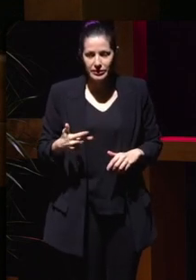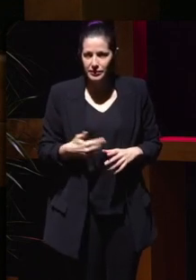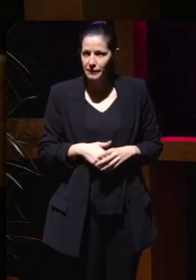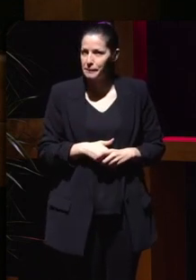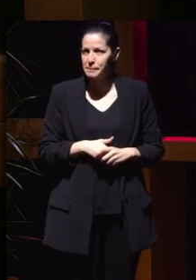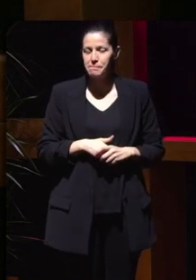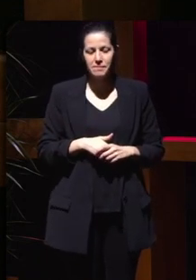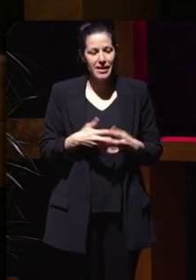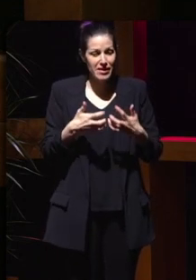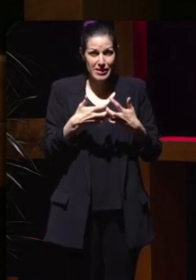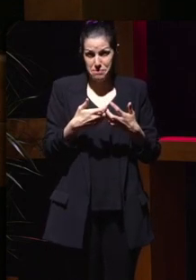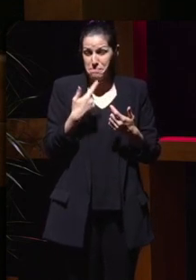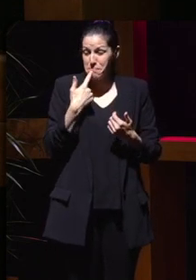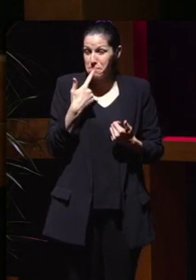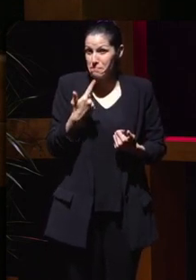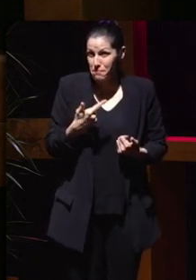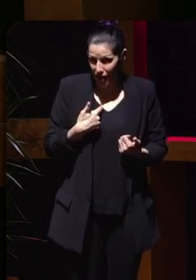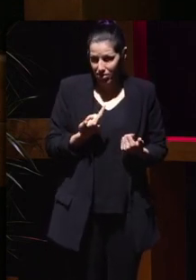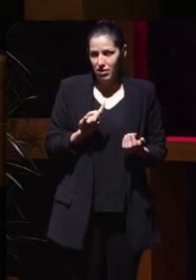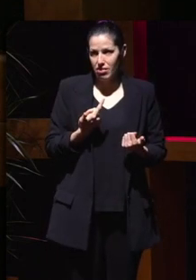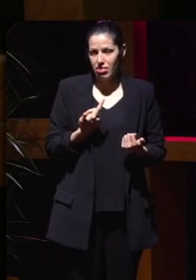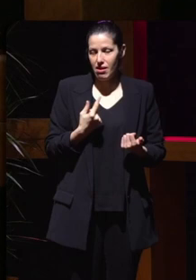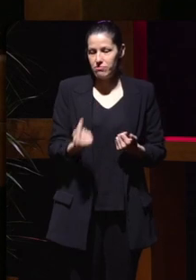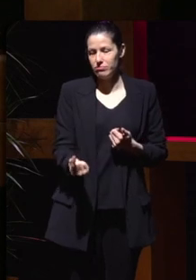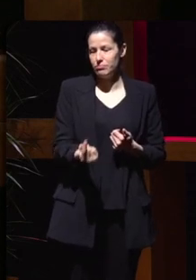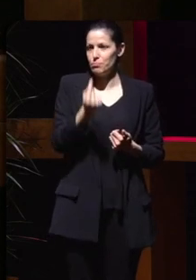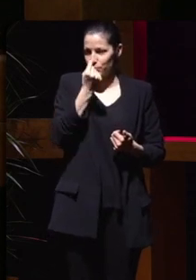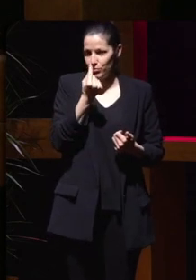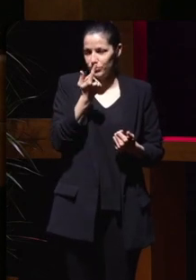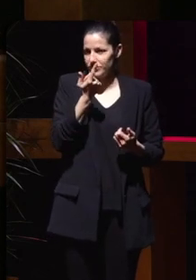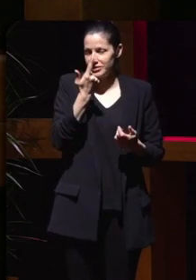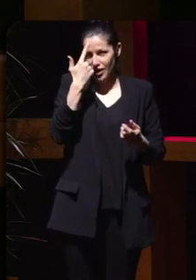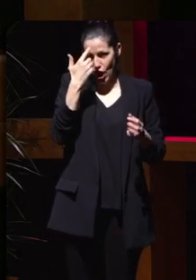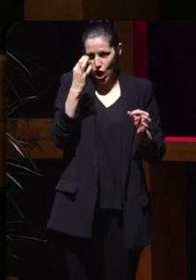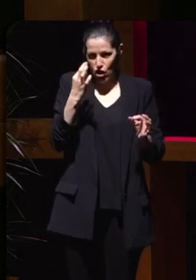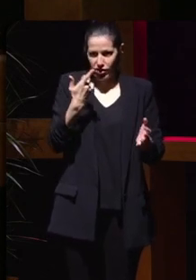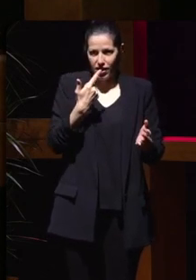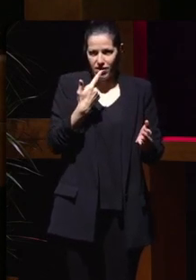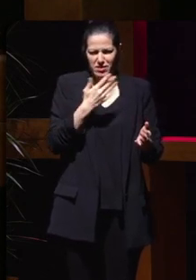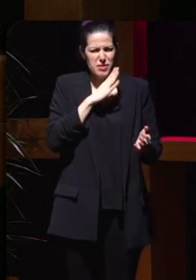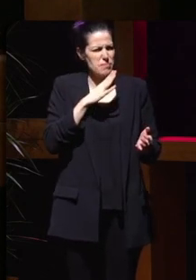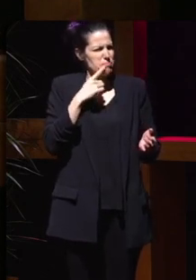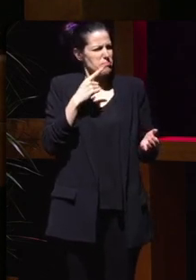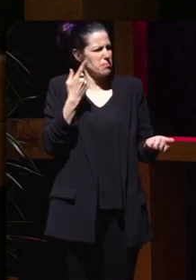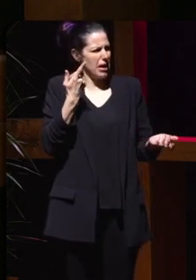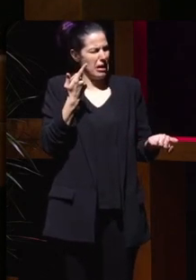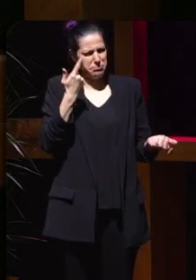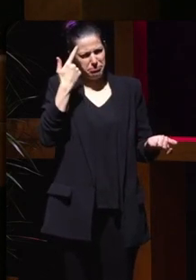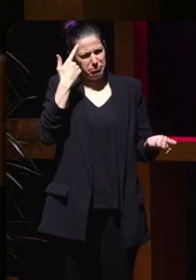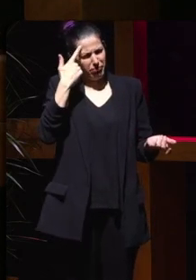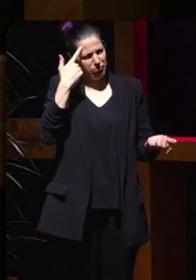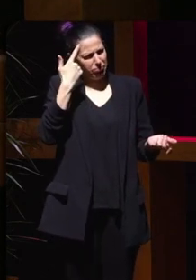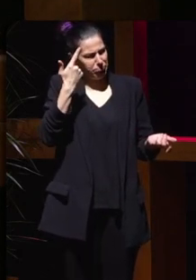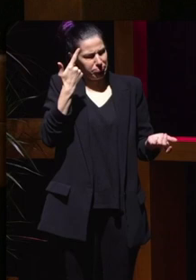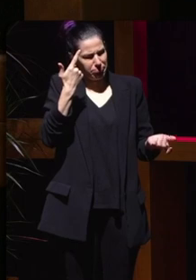esa frase de pura evidencia de una catira de gusanos que dice pero mi madre chochea que está diciendo que te pasa esta señora